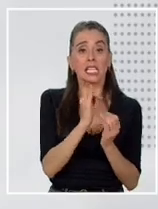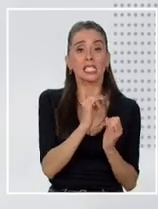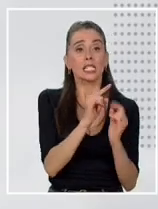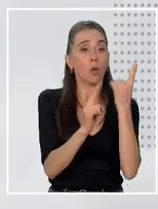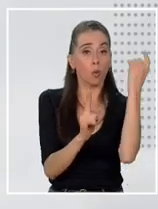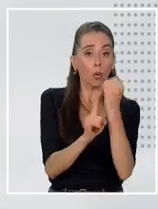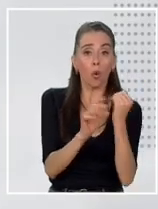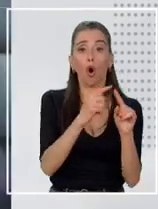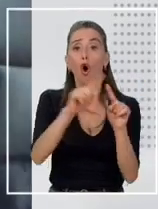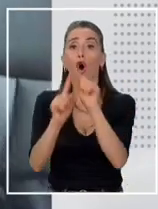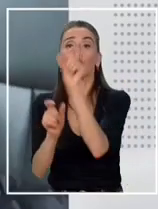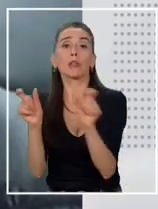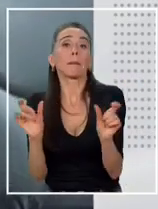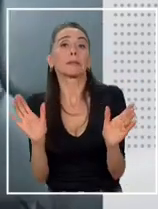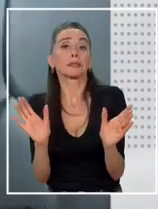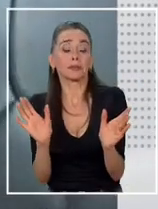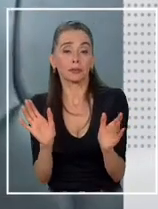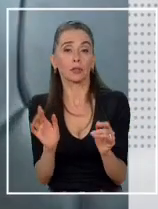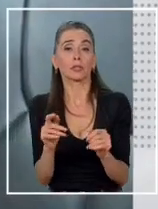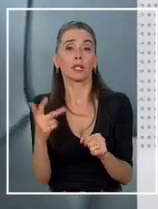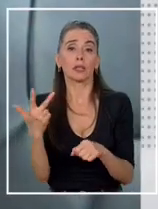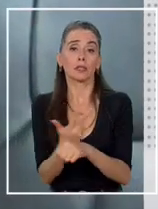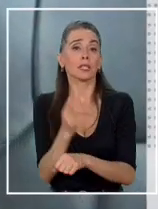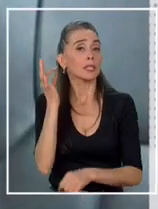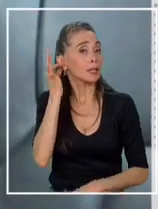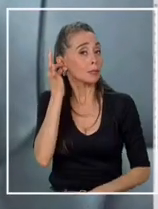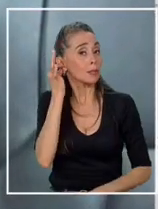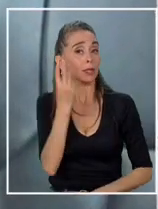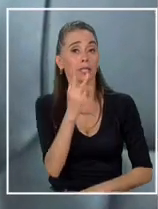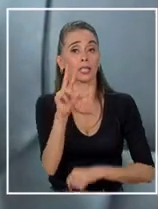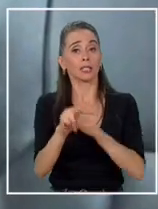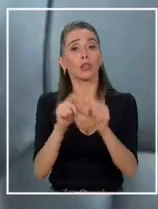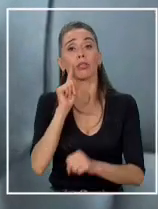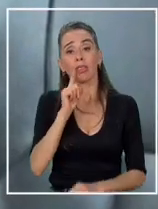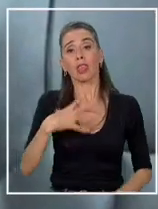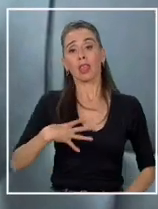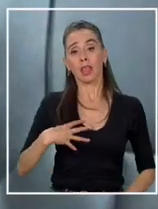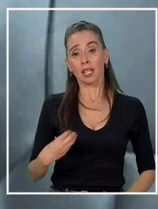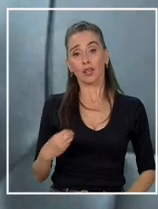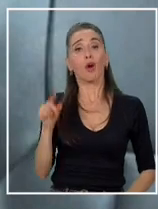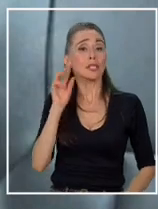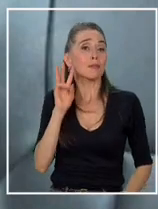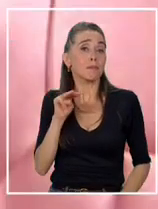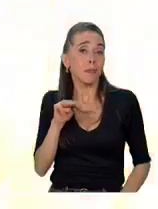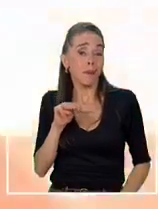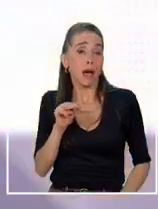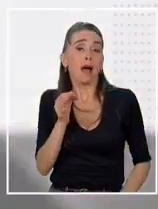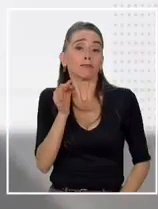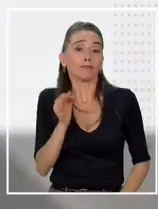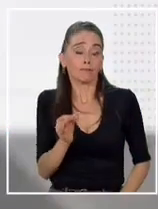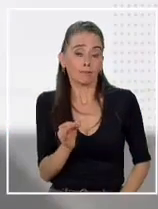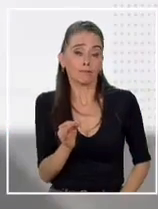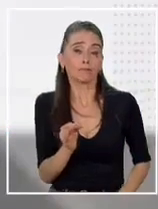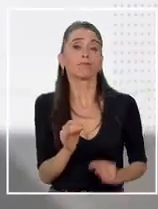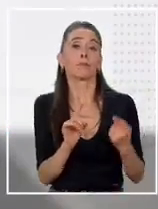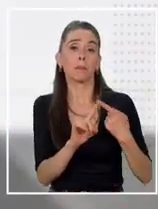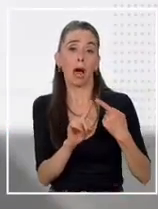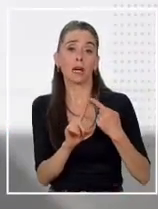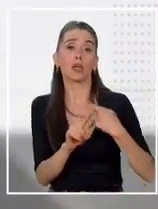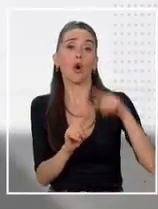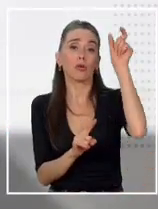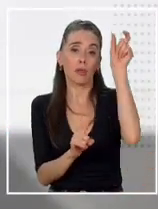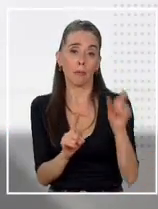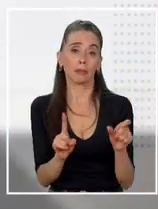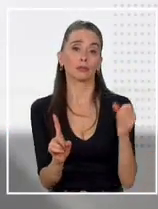personas. Un trágico desenlace para esta madre de 38 años, en donde ya se confirmó la participación